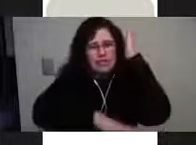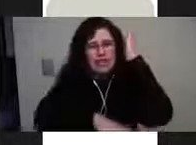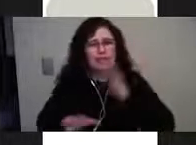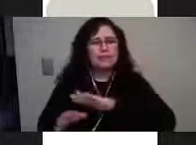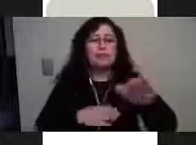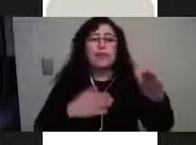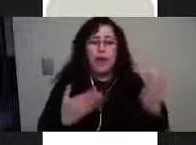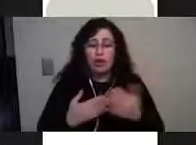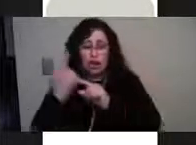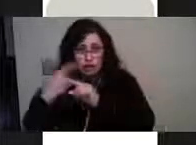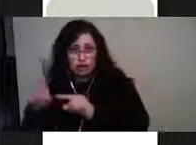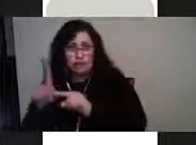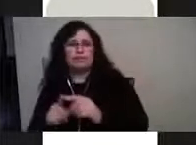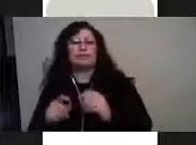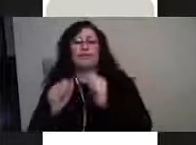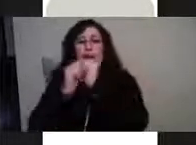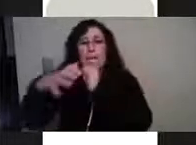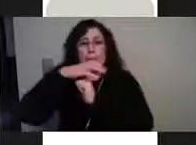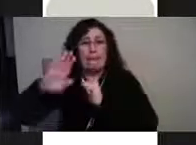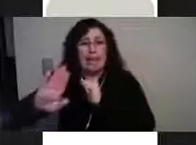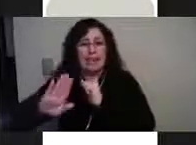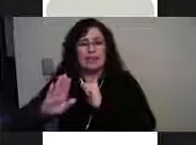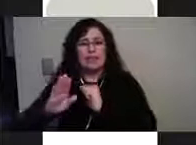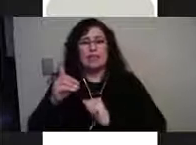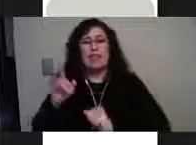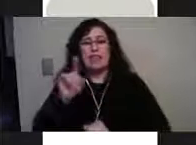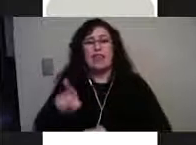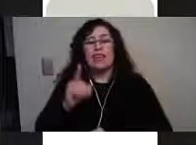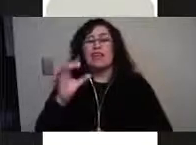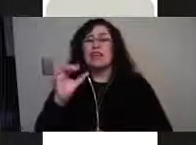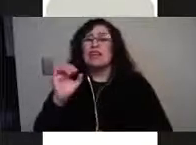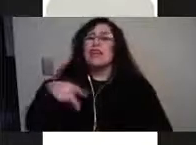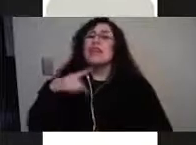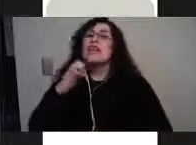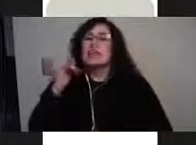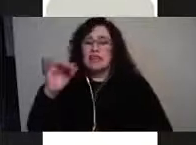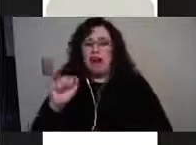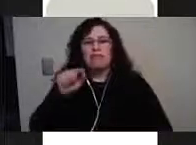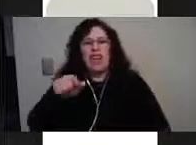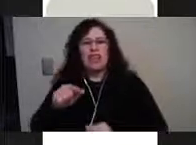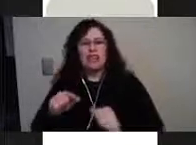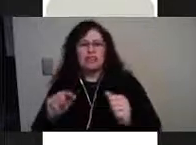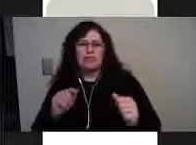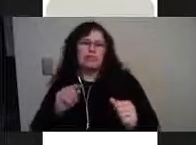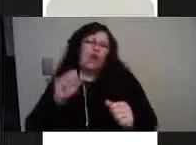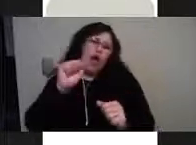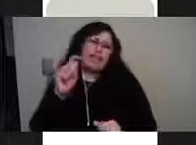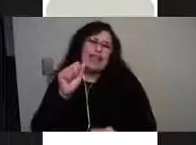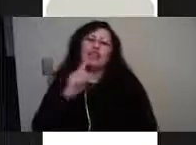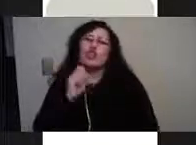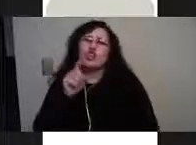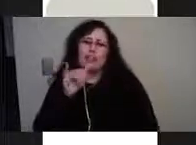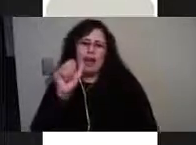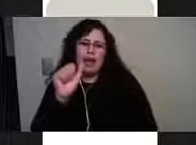tipo disquinética o atetóxica es como un aumento de hipertonía y disminución del tono, ¿cierto? Los niños fluctúan entre un estado de